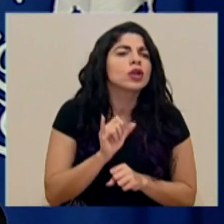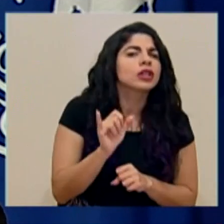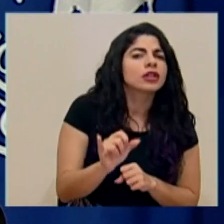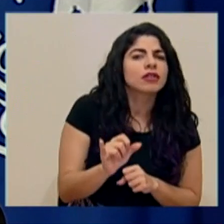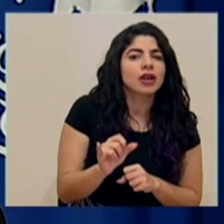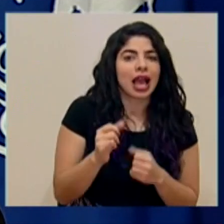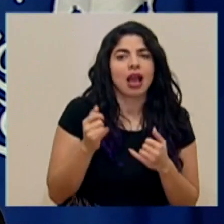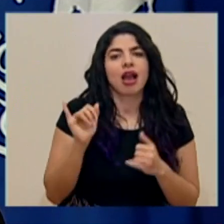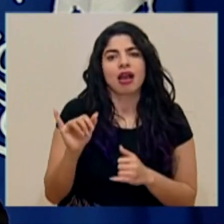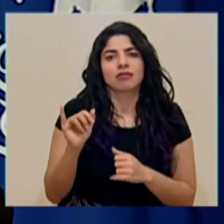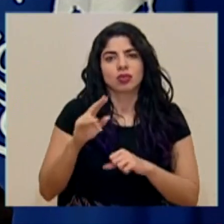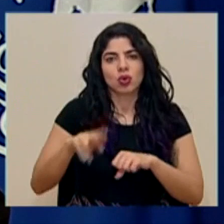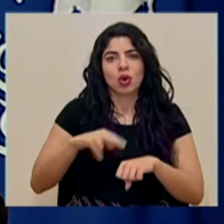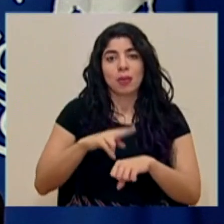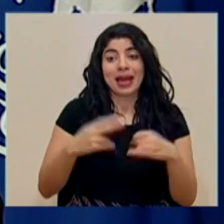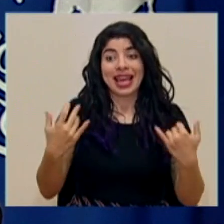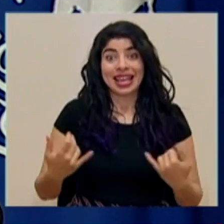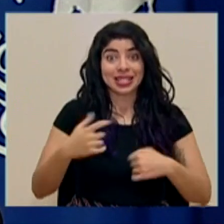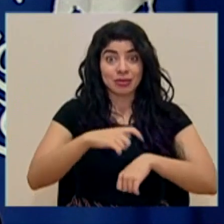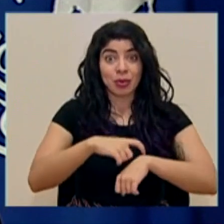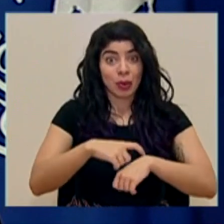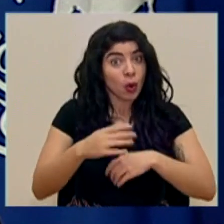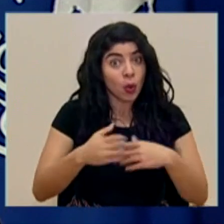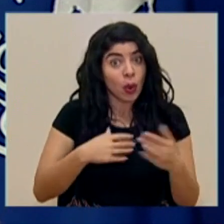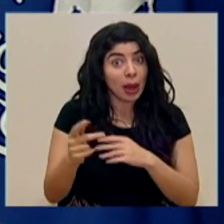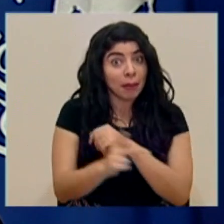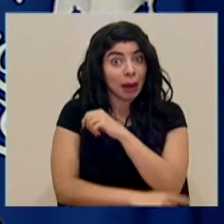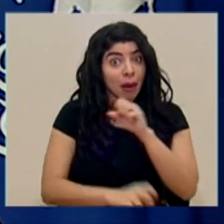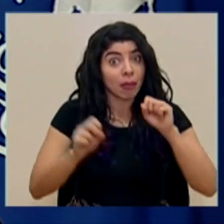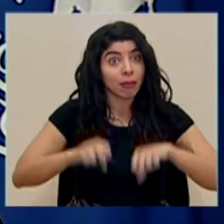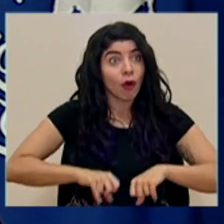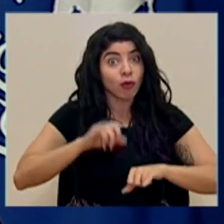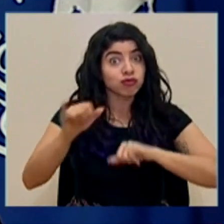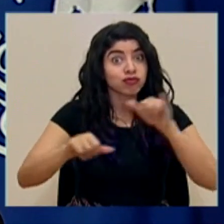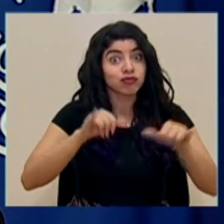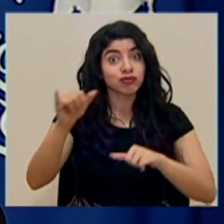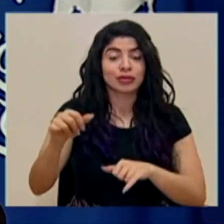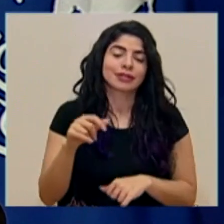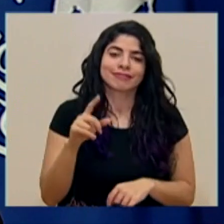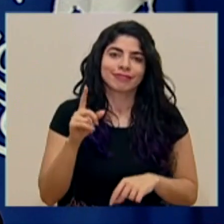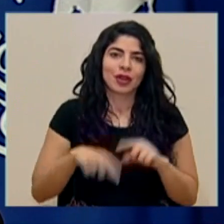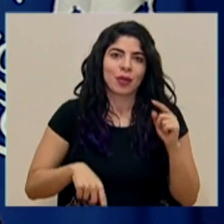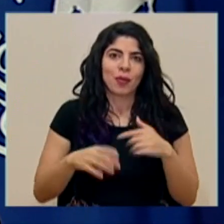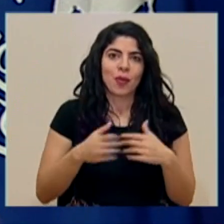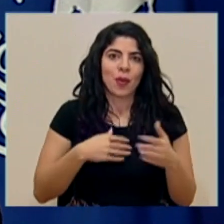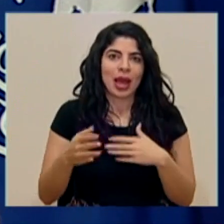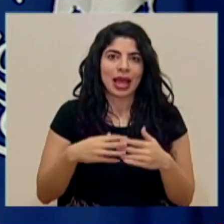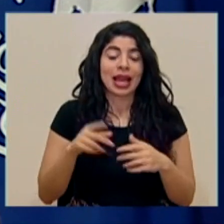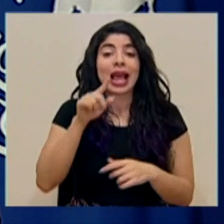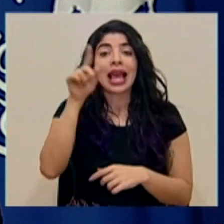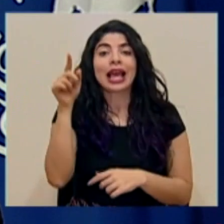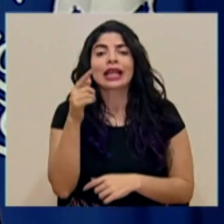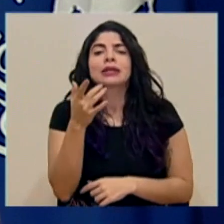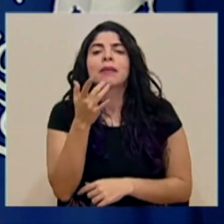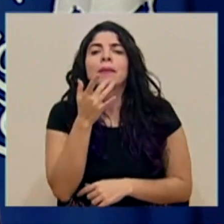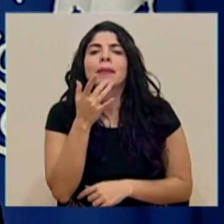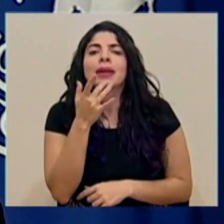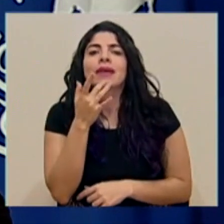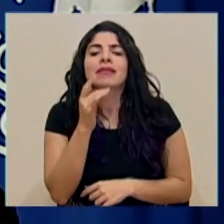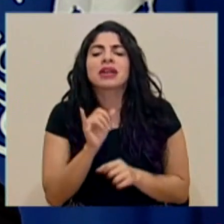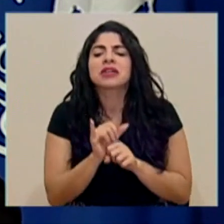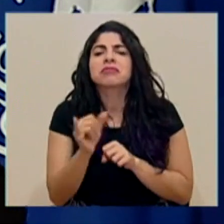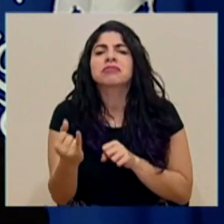momentos no es a todos los países que se le permite ir a los turistas norteamericanos y están prefiriendo